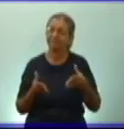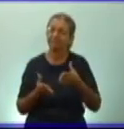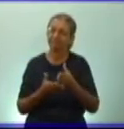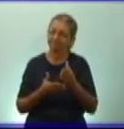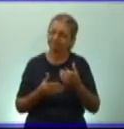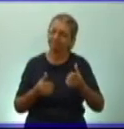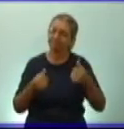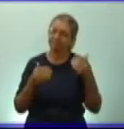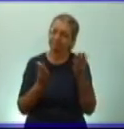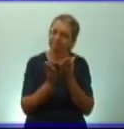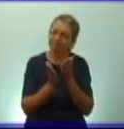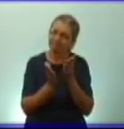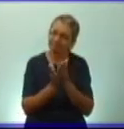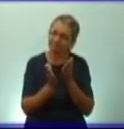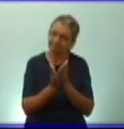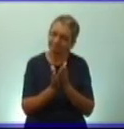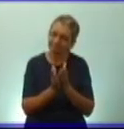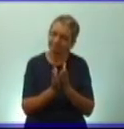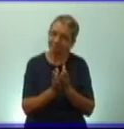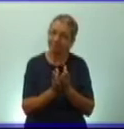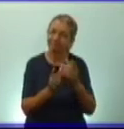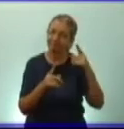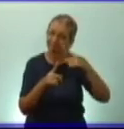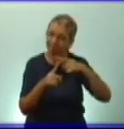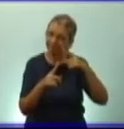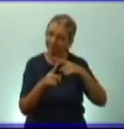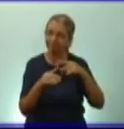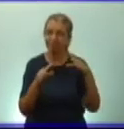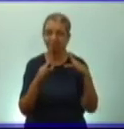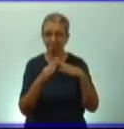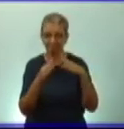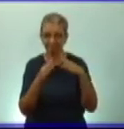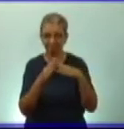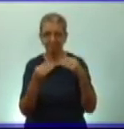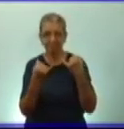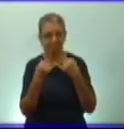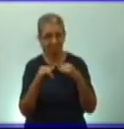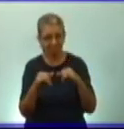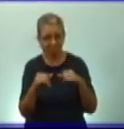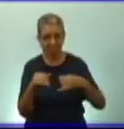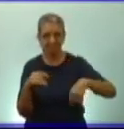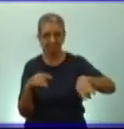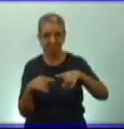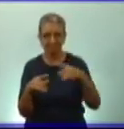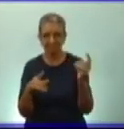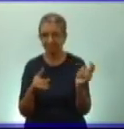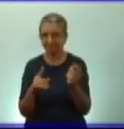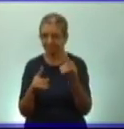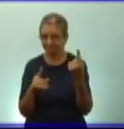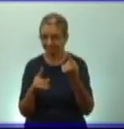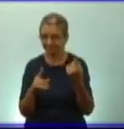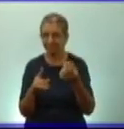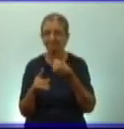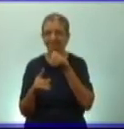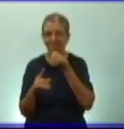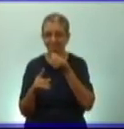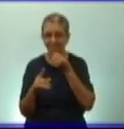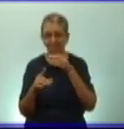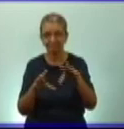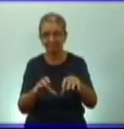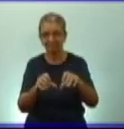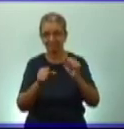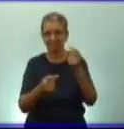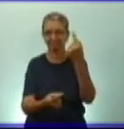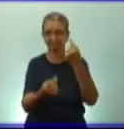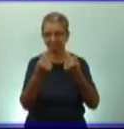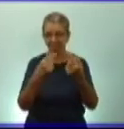estudiando, que realicen después los ejercicios que yo les he propuesto para un próximo encuentro donde vamos a retomar